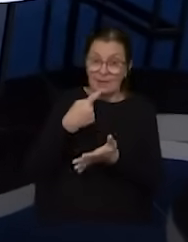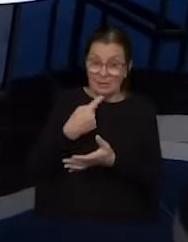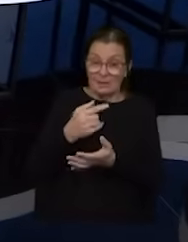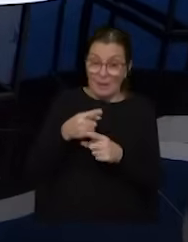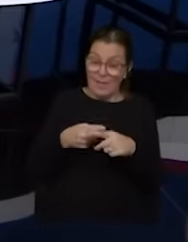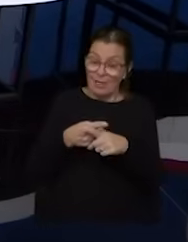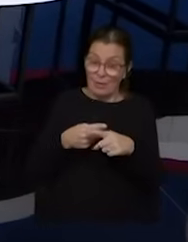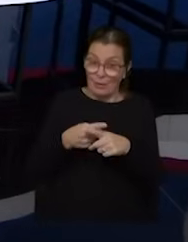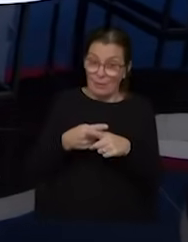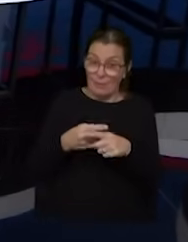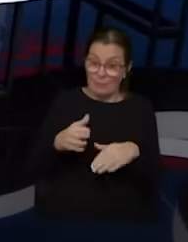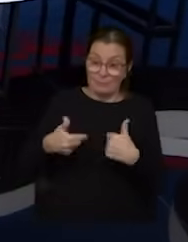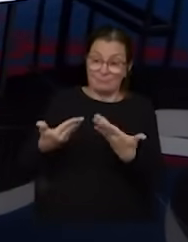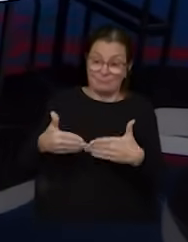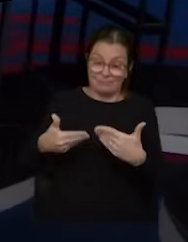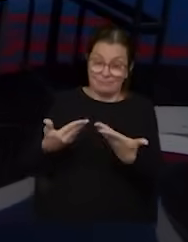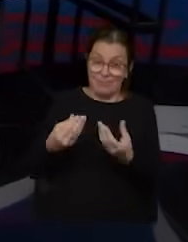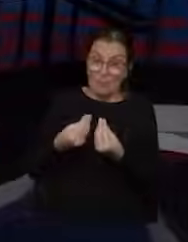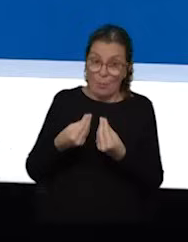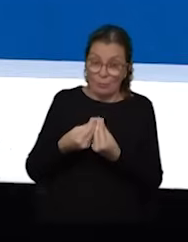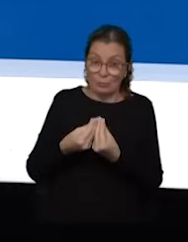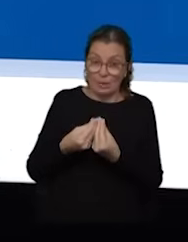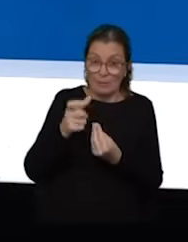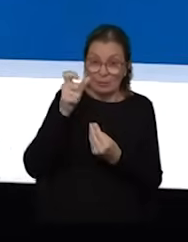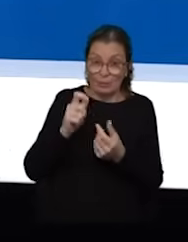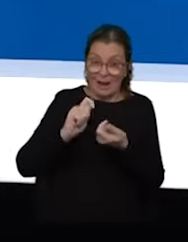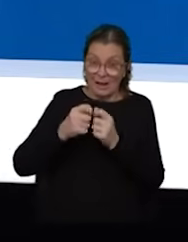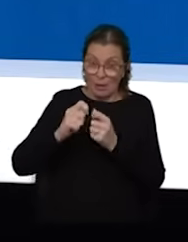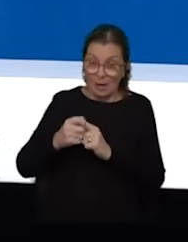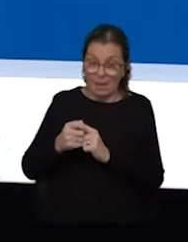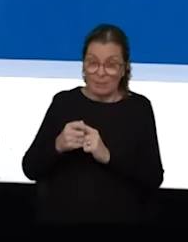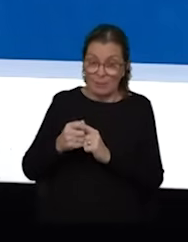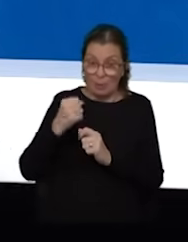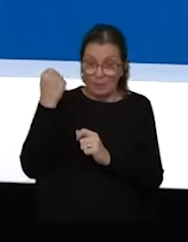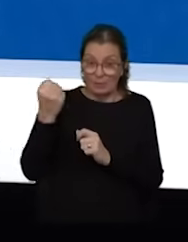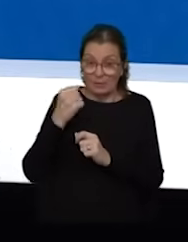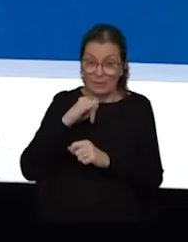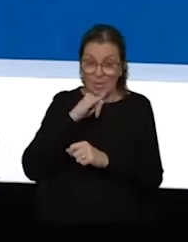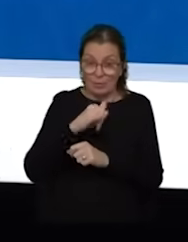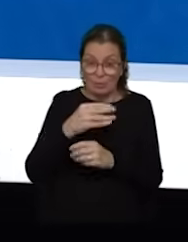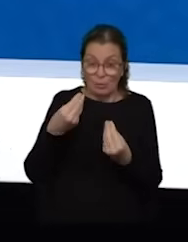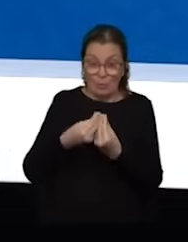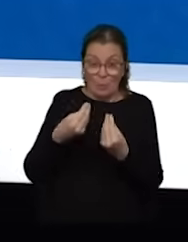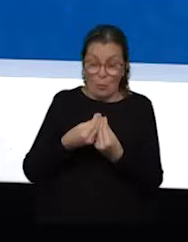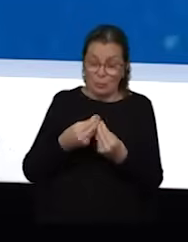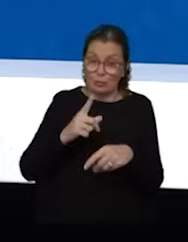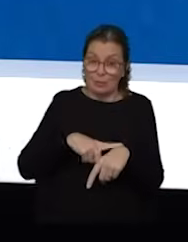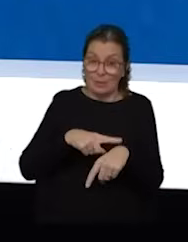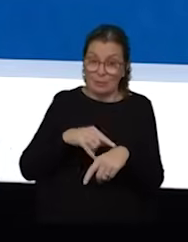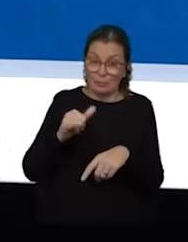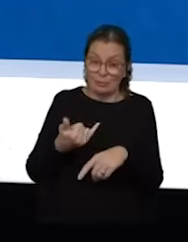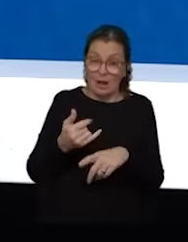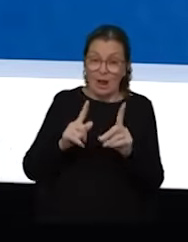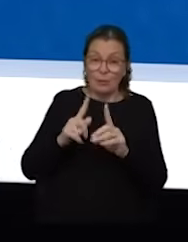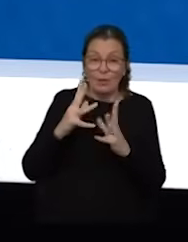es decir hay grandes beneficiarios de lo que de lo que son estas modificaciones y lo venimos denunciando hace mucho tiempo esto parece de